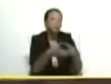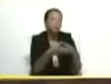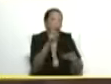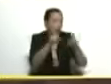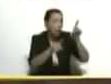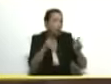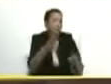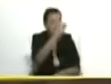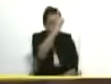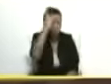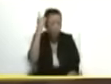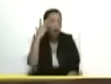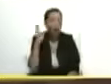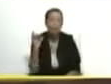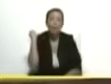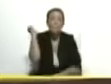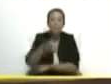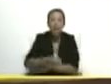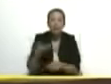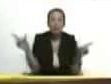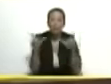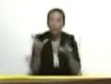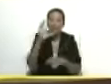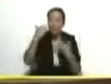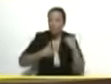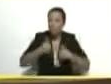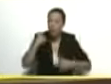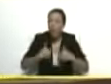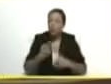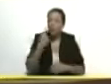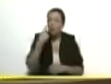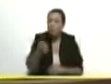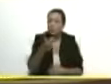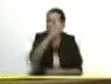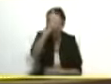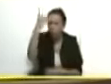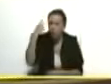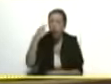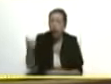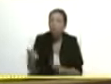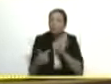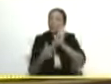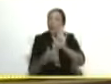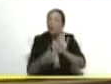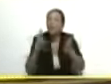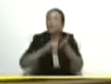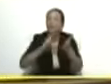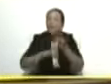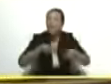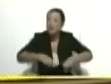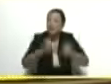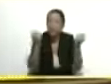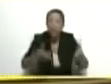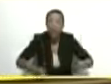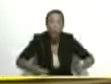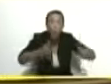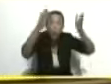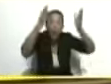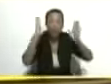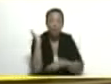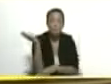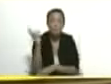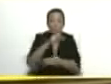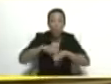Quizás Diosdado las ha dicho en el mazo, en algunas oportunidades. Poco se mostró la destrucción física de este